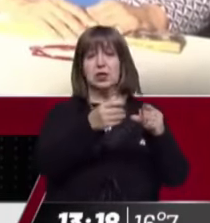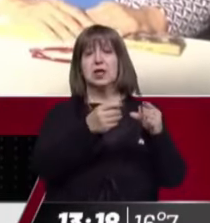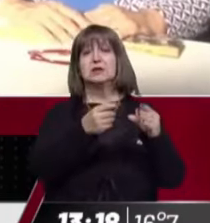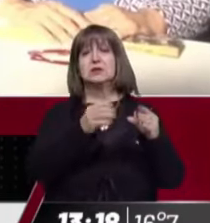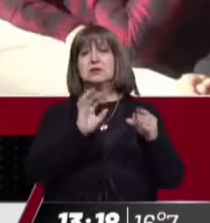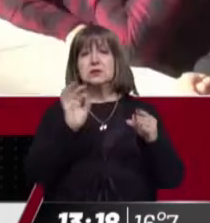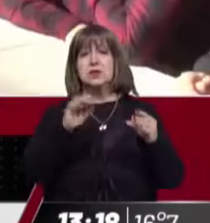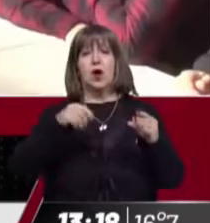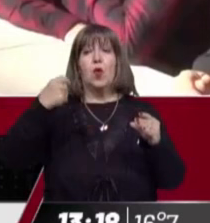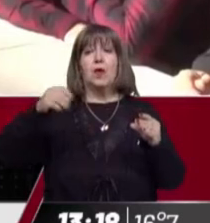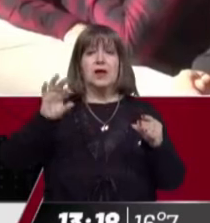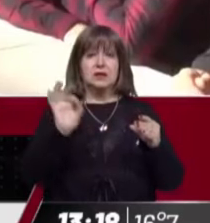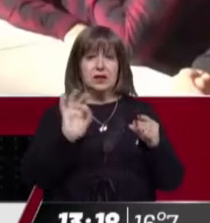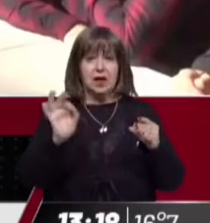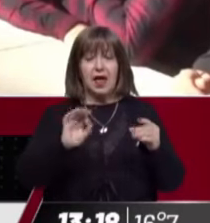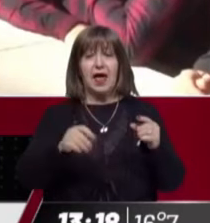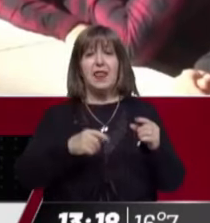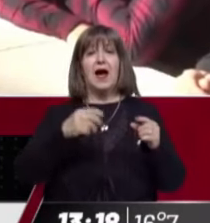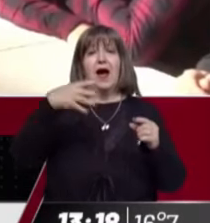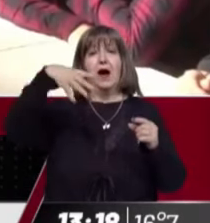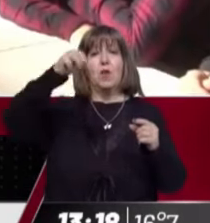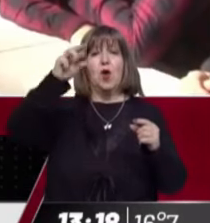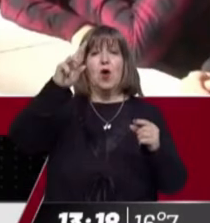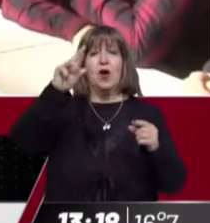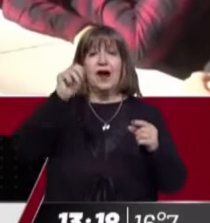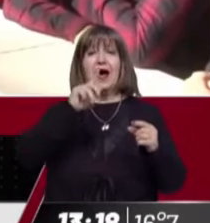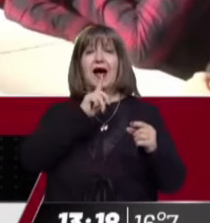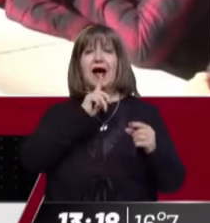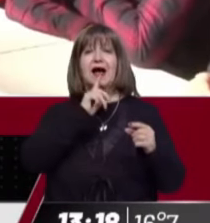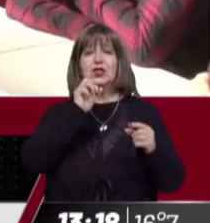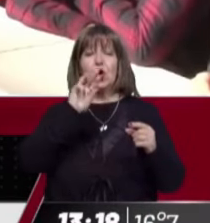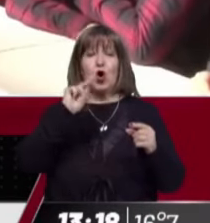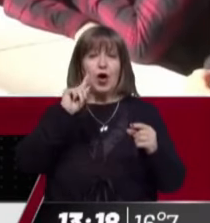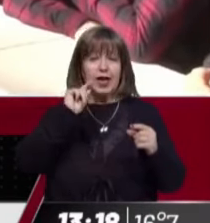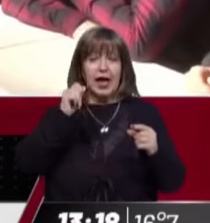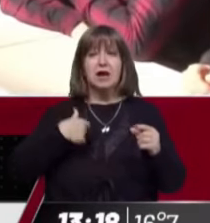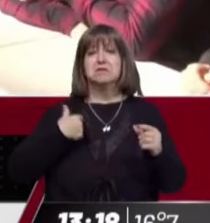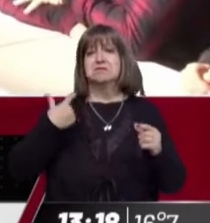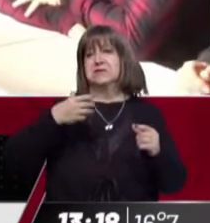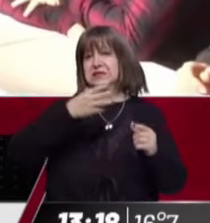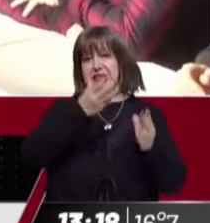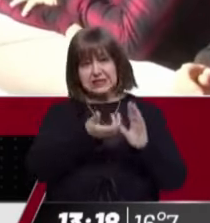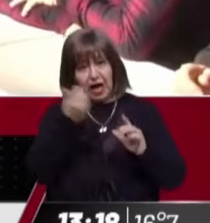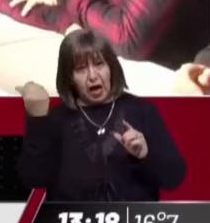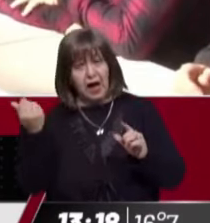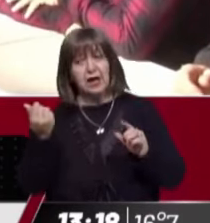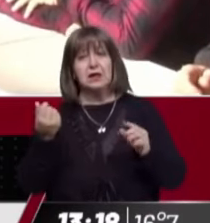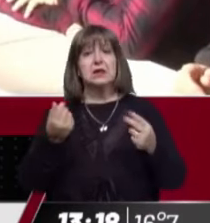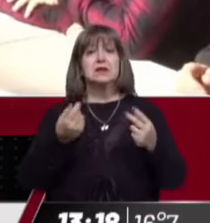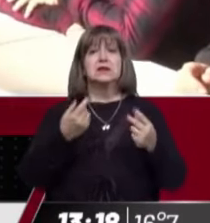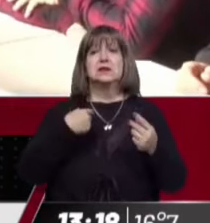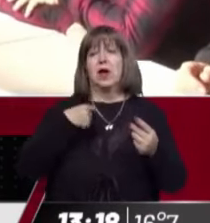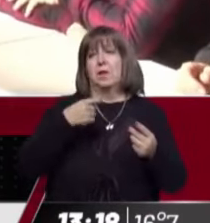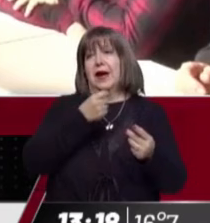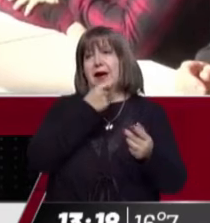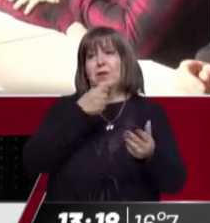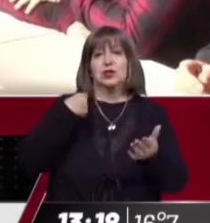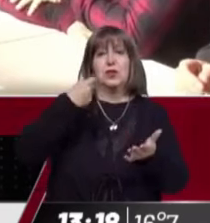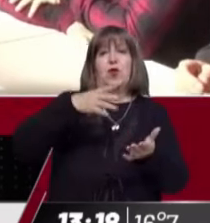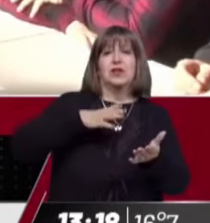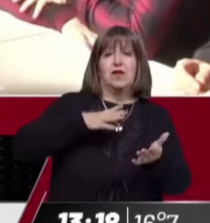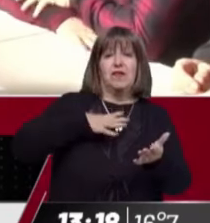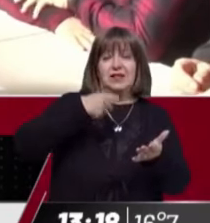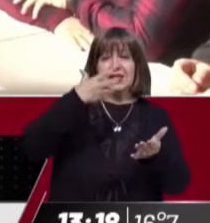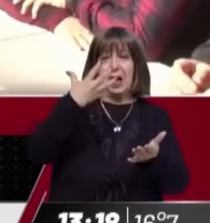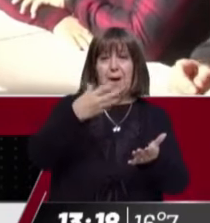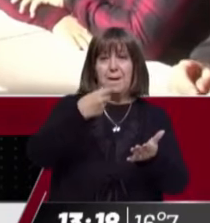necesarios no te podés jubilar, sacan la moratoria, que básicamente es ir pagando tu propia jubilación, si te faltaban 5 años, por ejemplo, eso lo